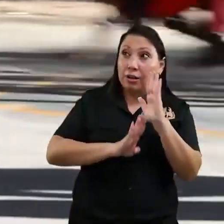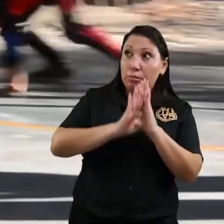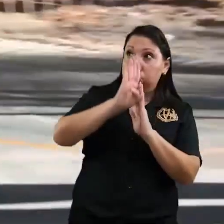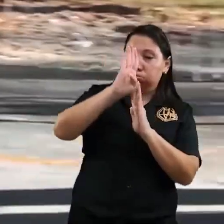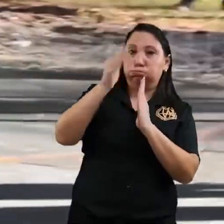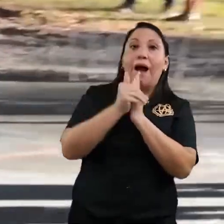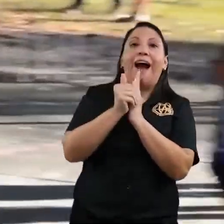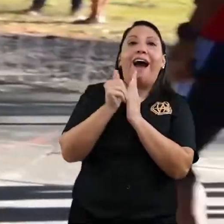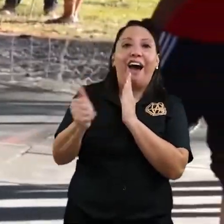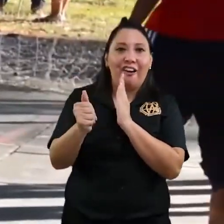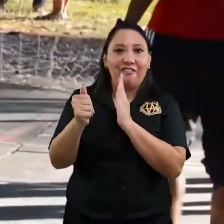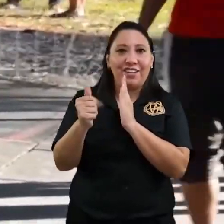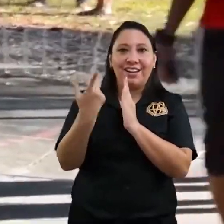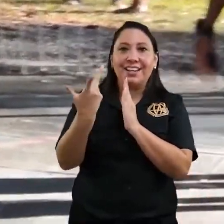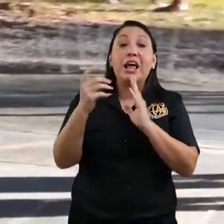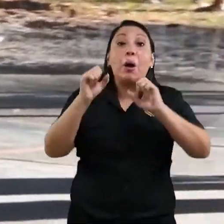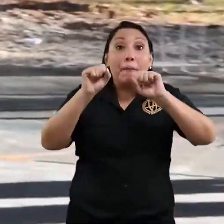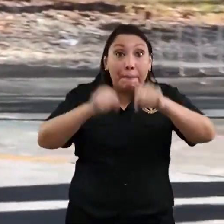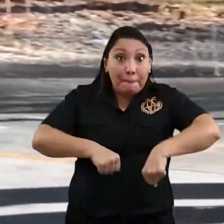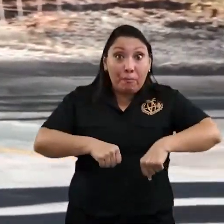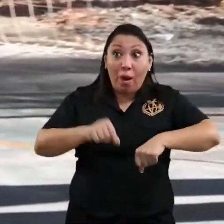visión normal puedan